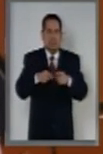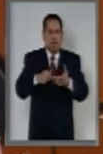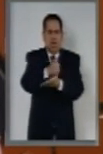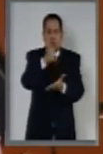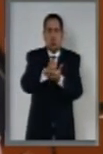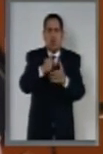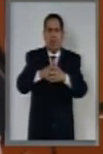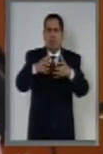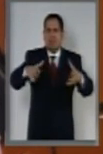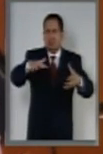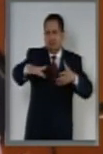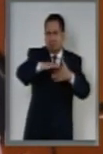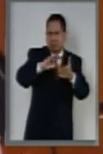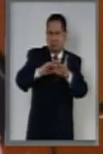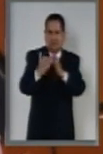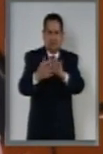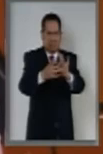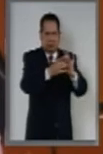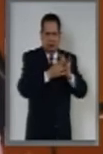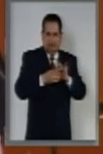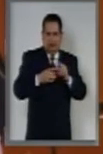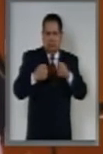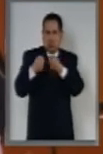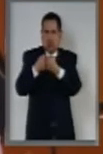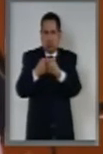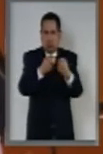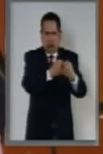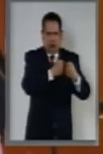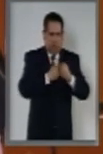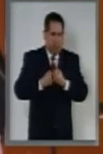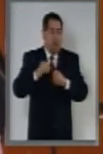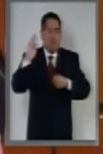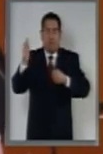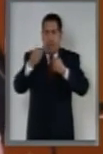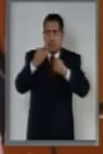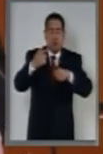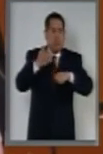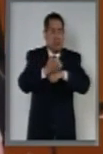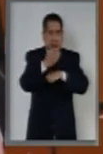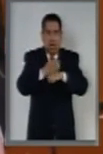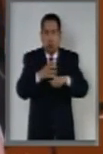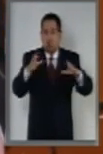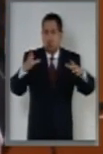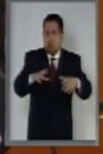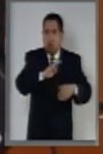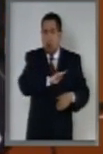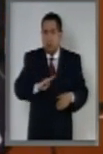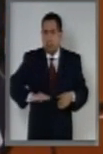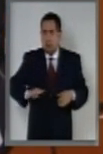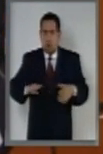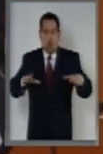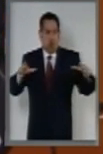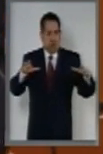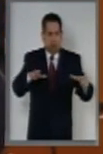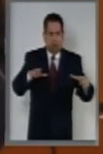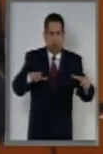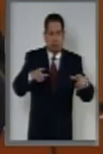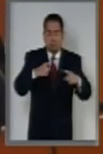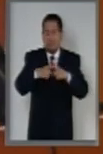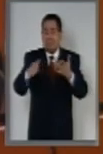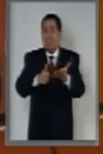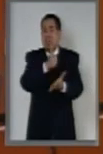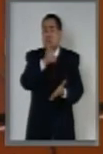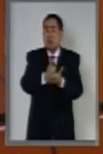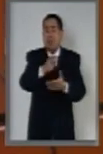metropolitanas, en las áreas conurbadas, entre la Federación, los estados, los municipios, la Ciudad